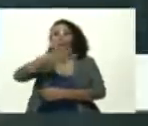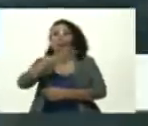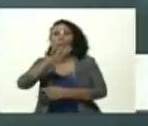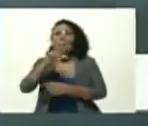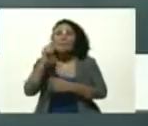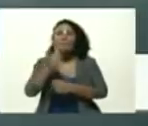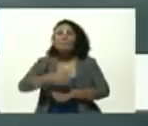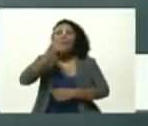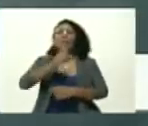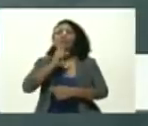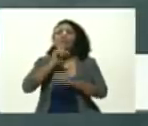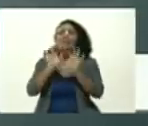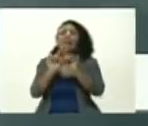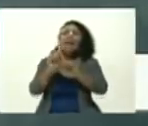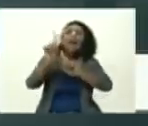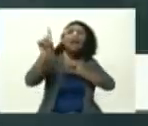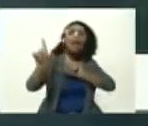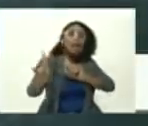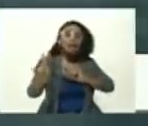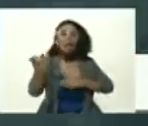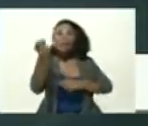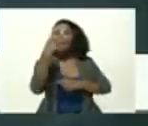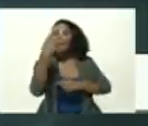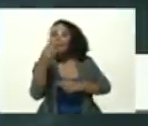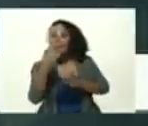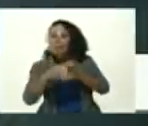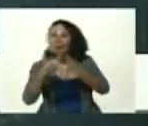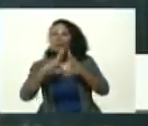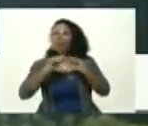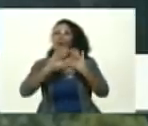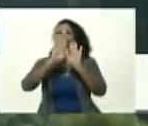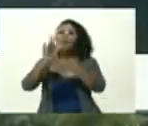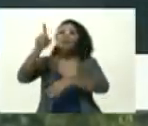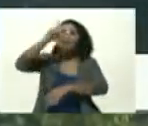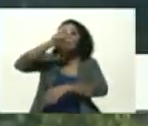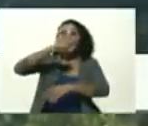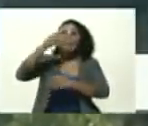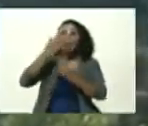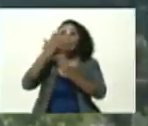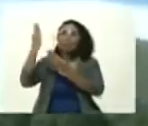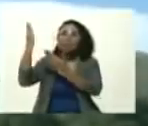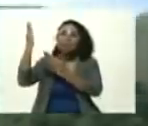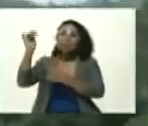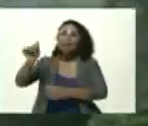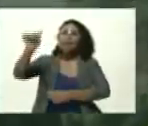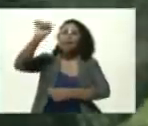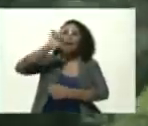apartados, las medicinas y todo el apoyo que necesitan, agua,